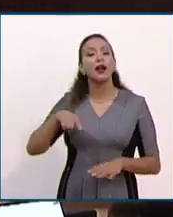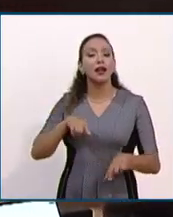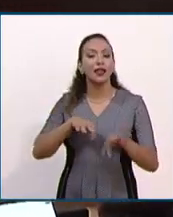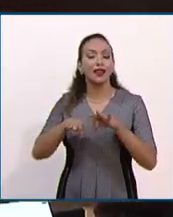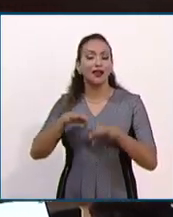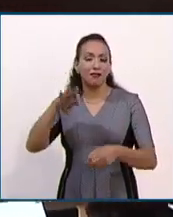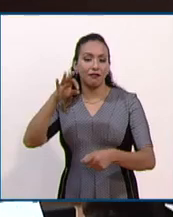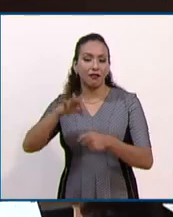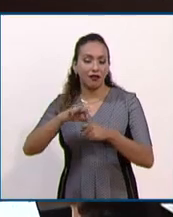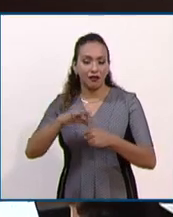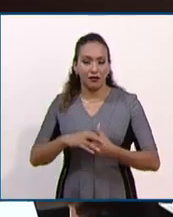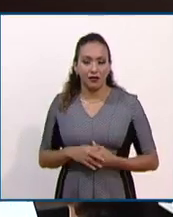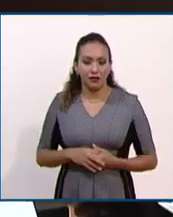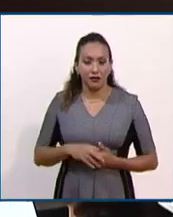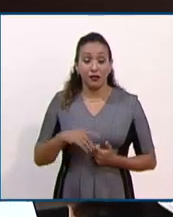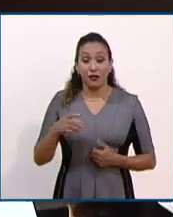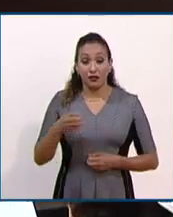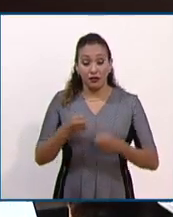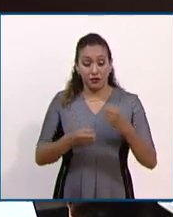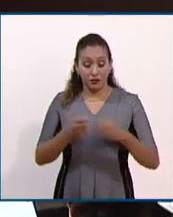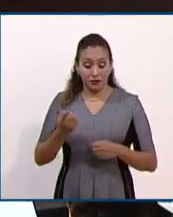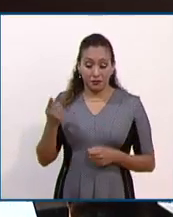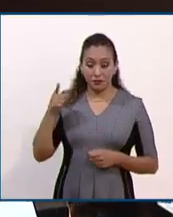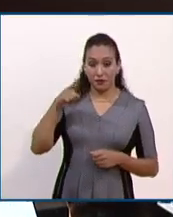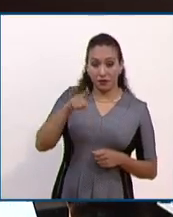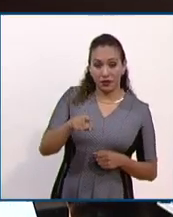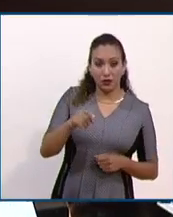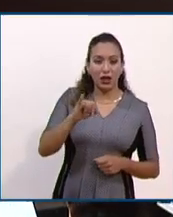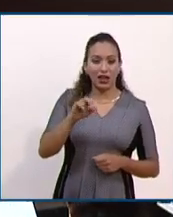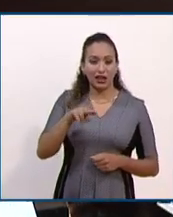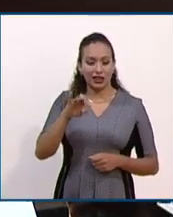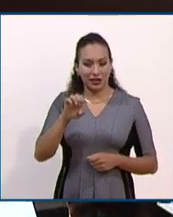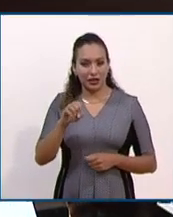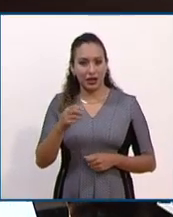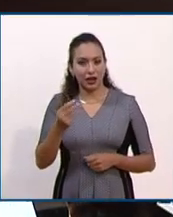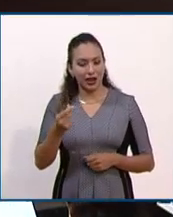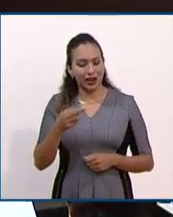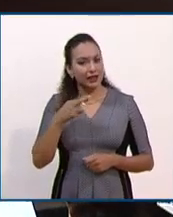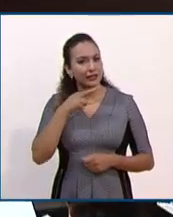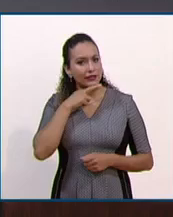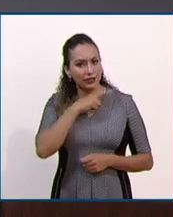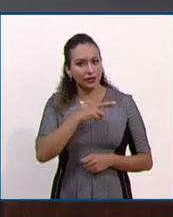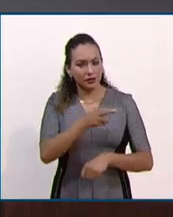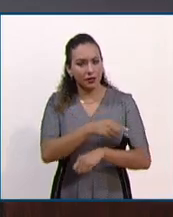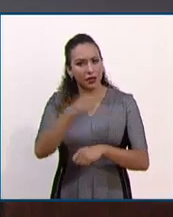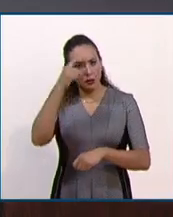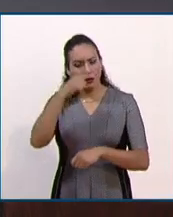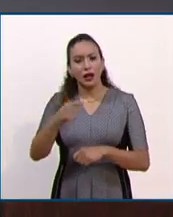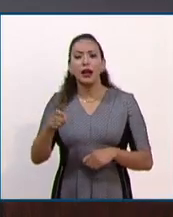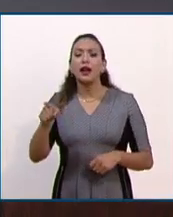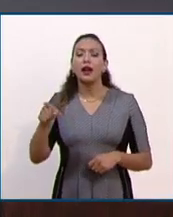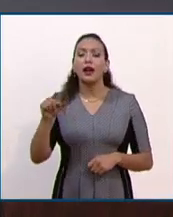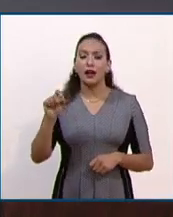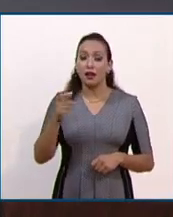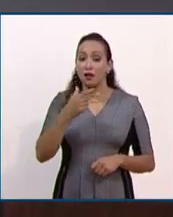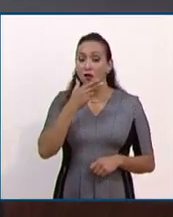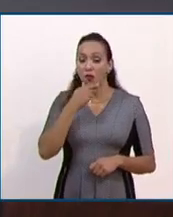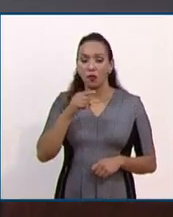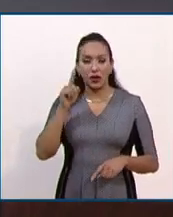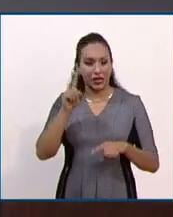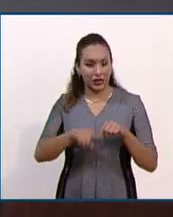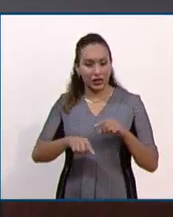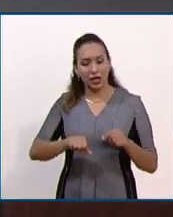popular. La Sala Superior ordenó al Consejo General del INE acelerar el proceso para designar al candidato sustituto del